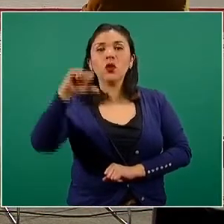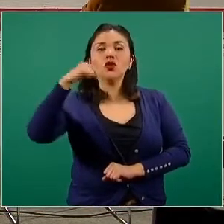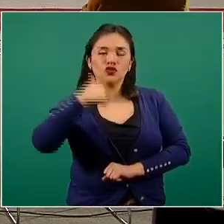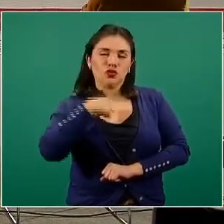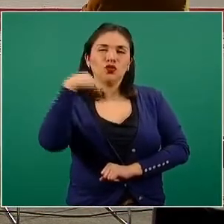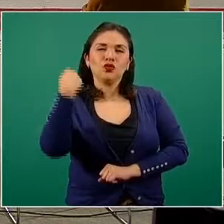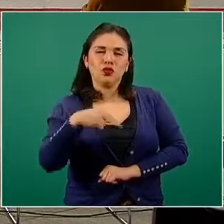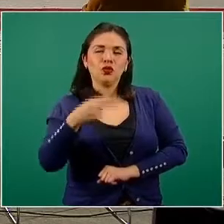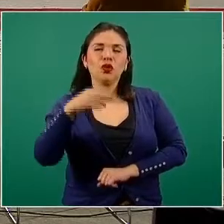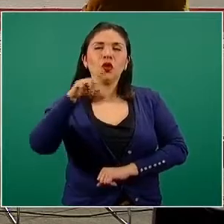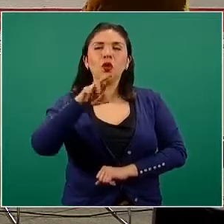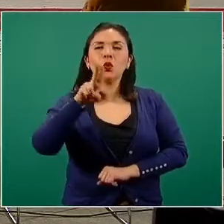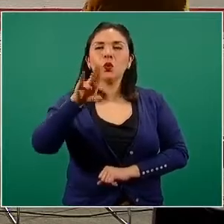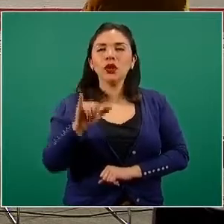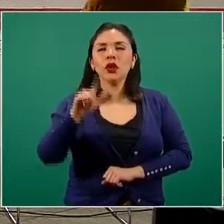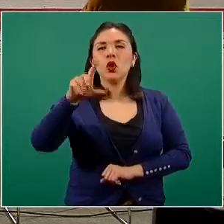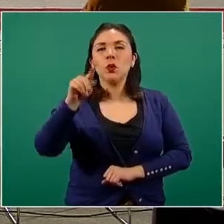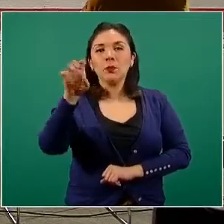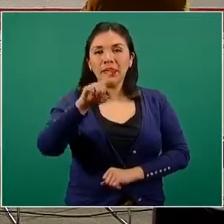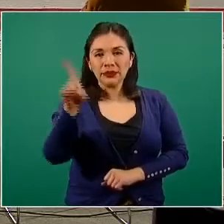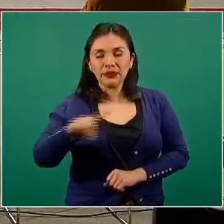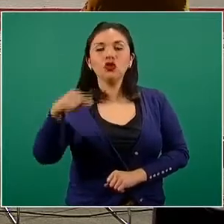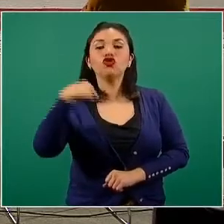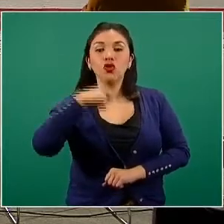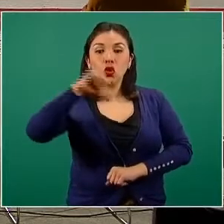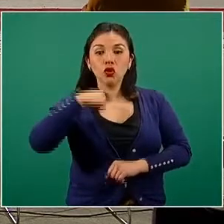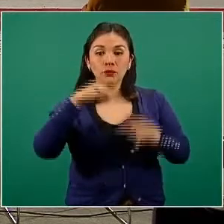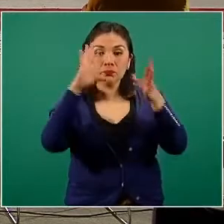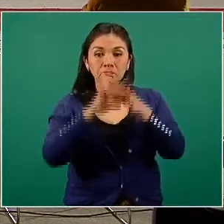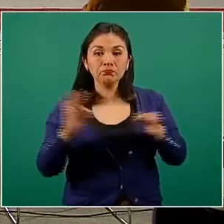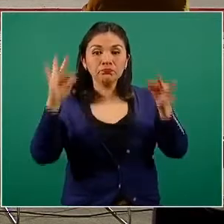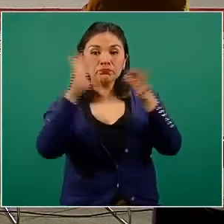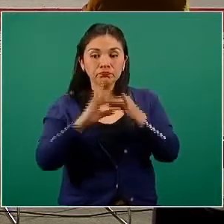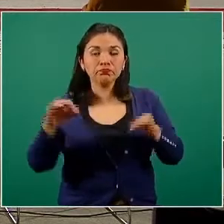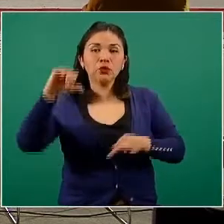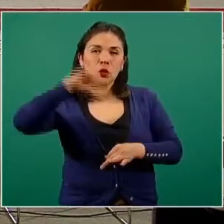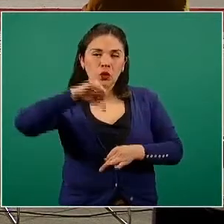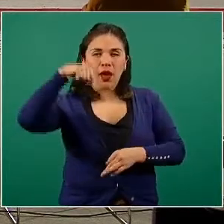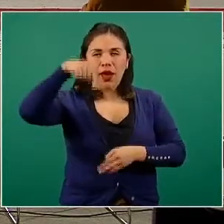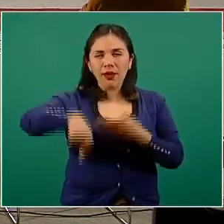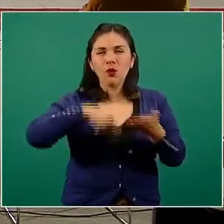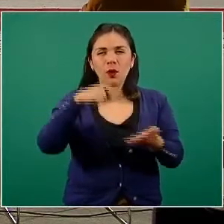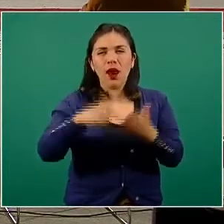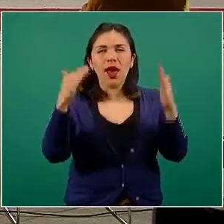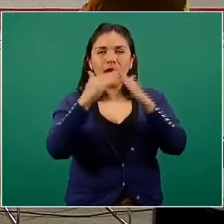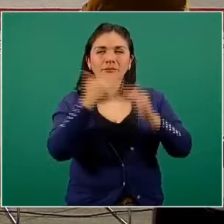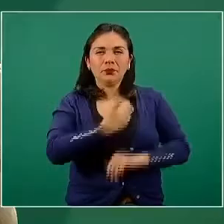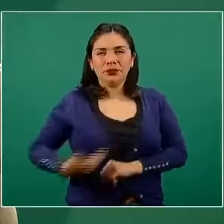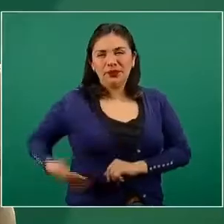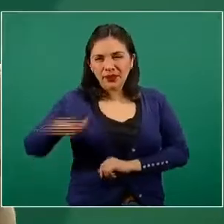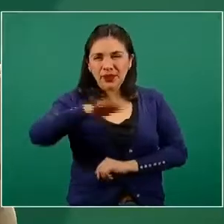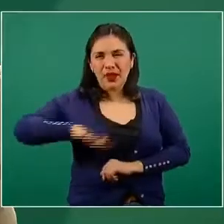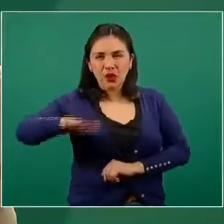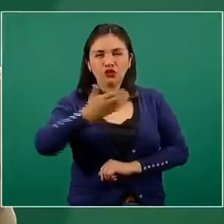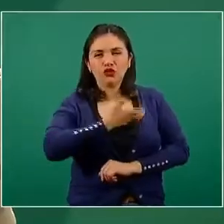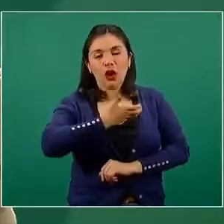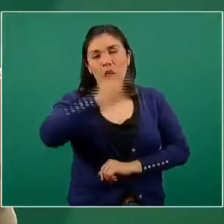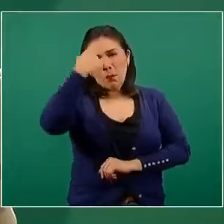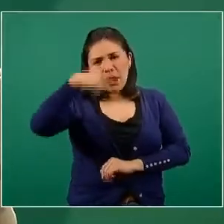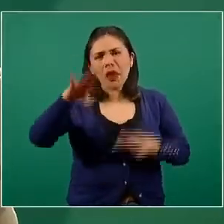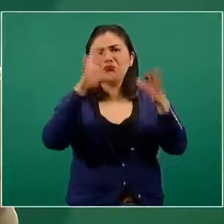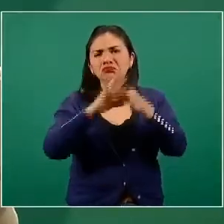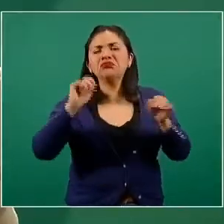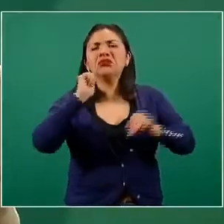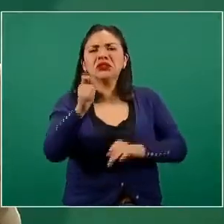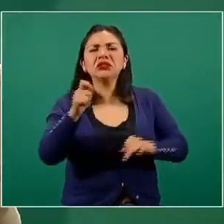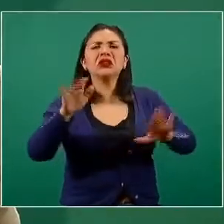López Ridaura y el día de hoy estaré presentando, y estamos aquí en Palacio Nacional para presentar la